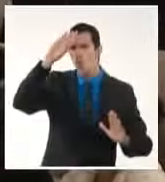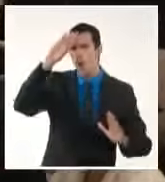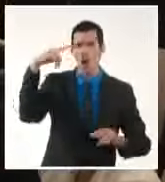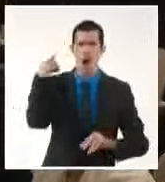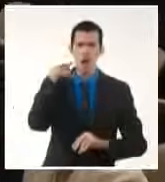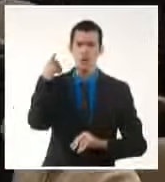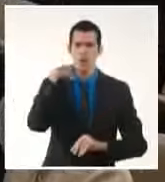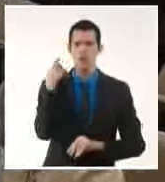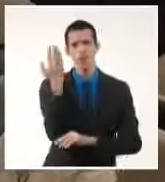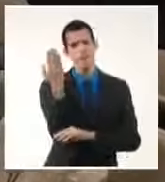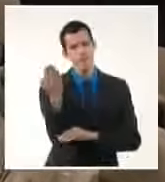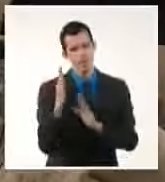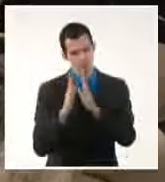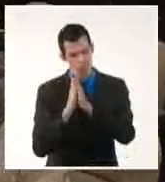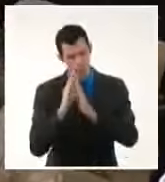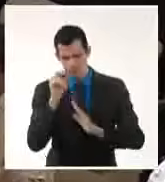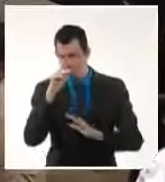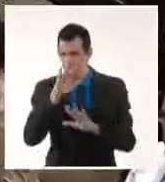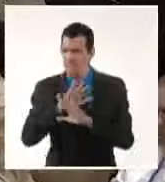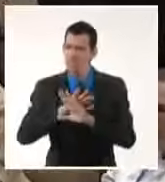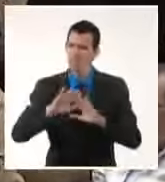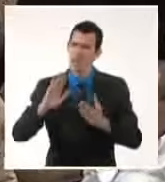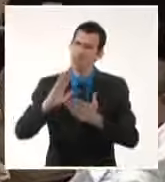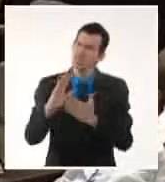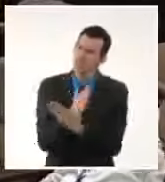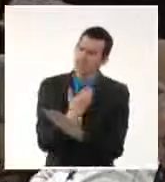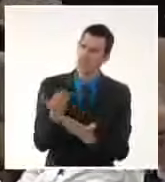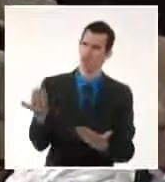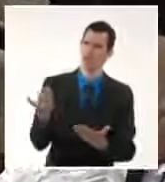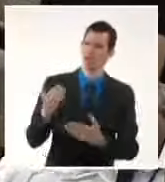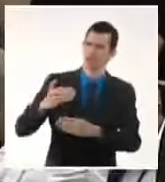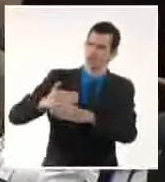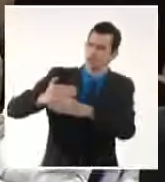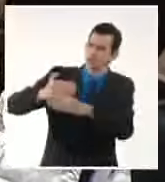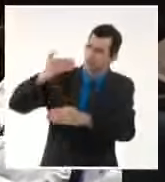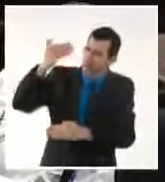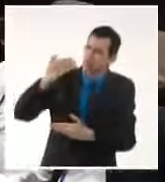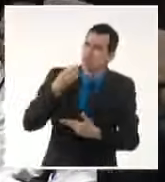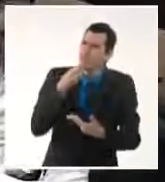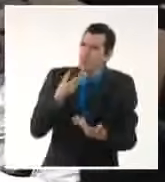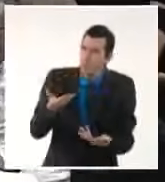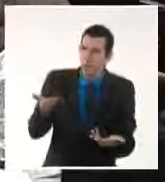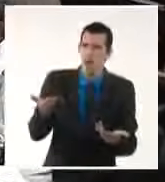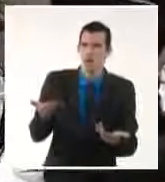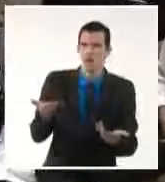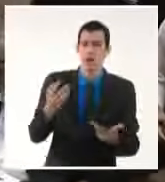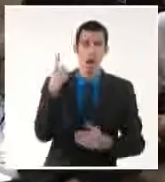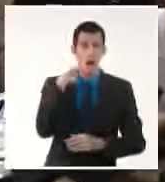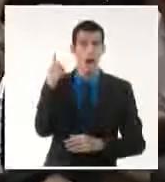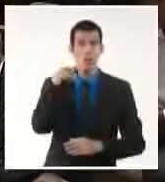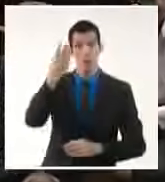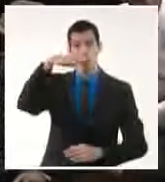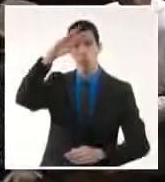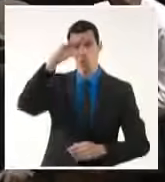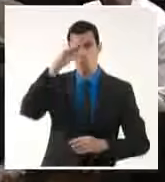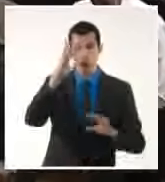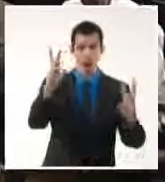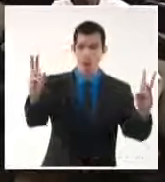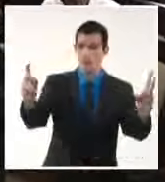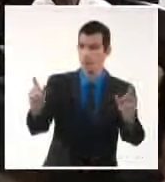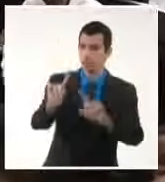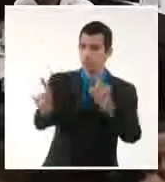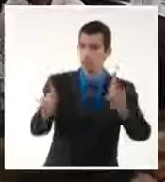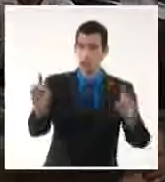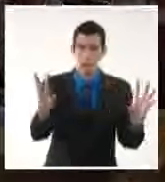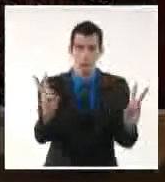bloqueo. La prepotencia imperial desprecia este apoyo global, vira la cara ante el reclamo